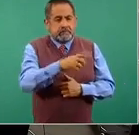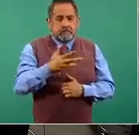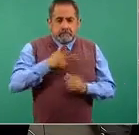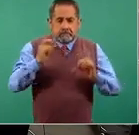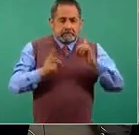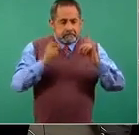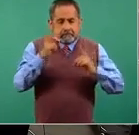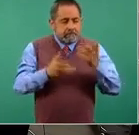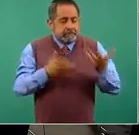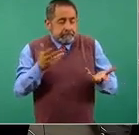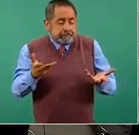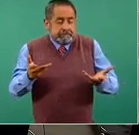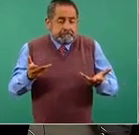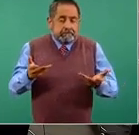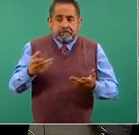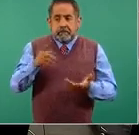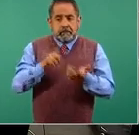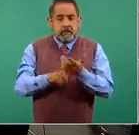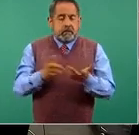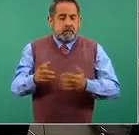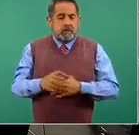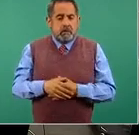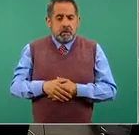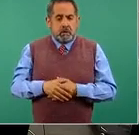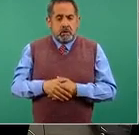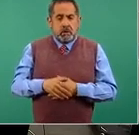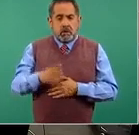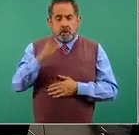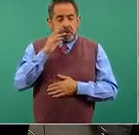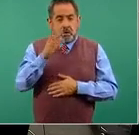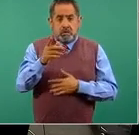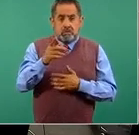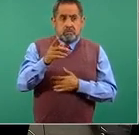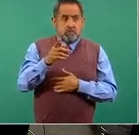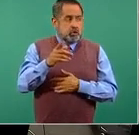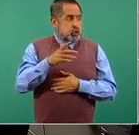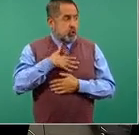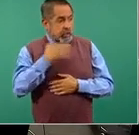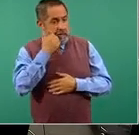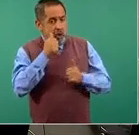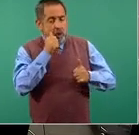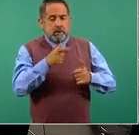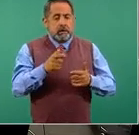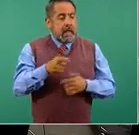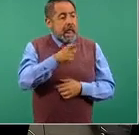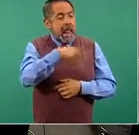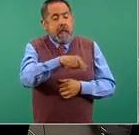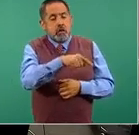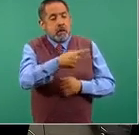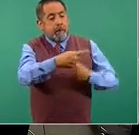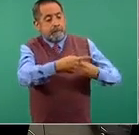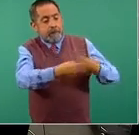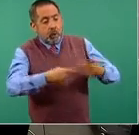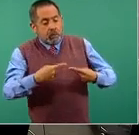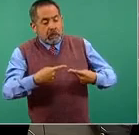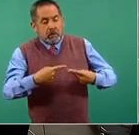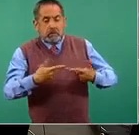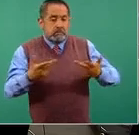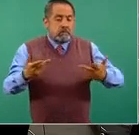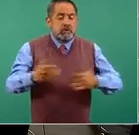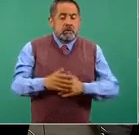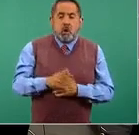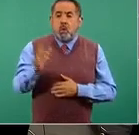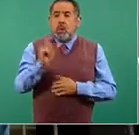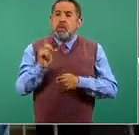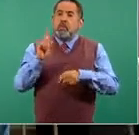la inquietud, ¿no? Todavía, digo, no se trata de atender lo que nosotros queramos. Ellos están preguntándose cuándo